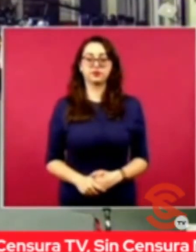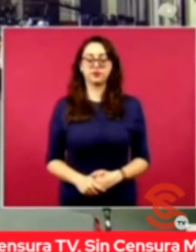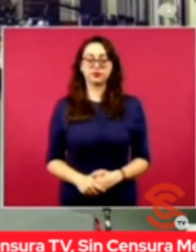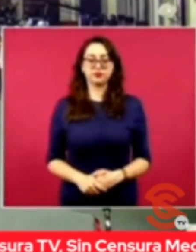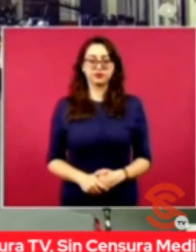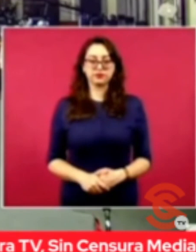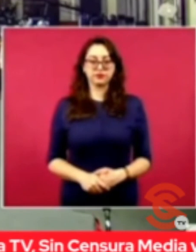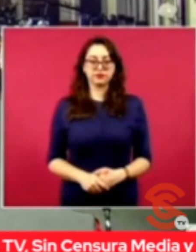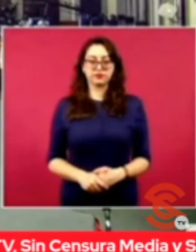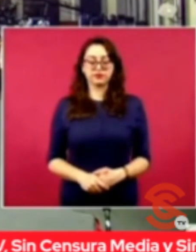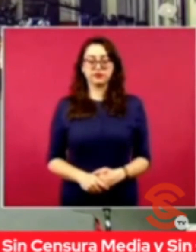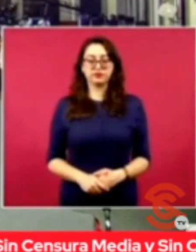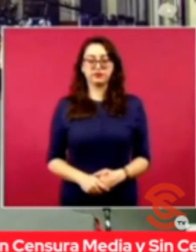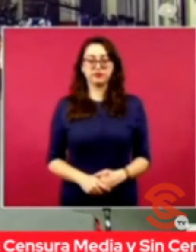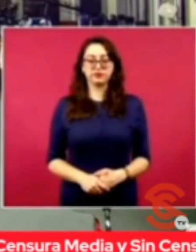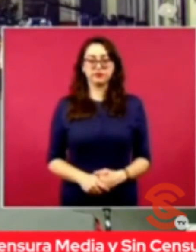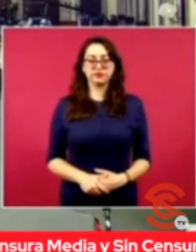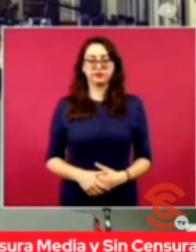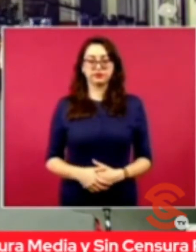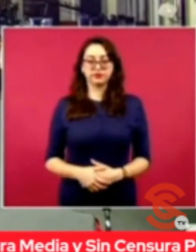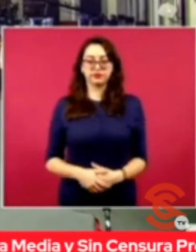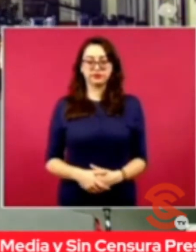Bueno, empecemos a ver, pues.